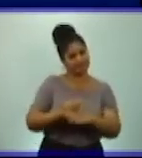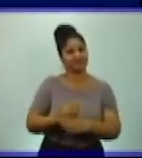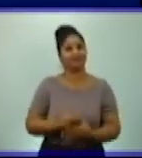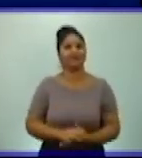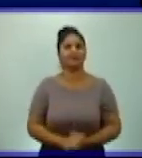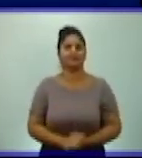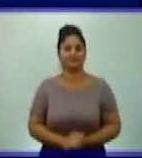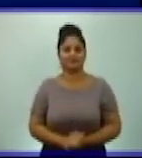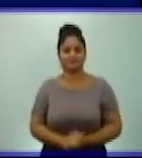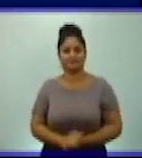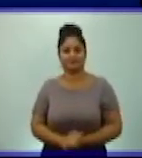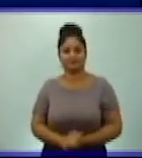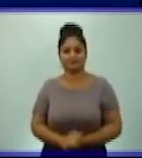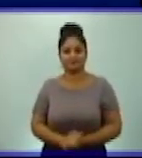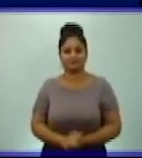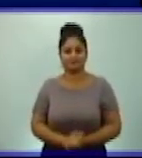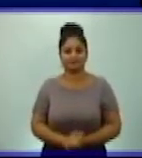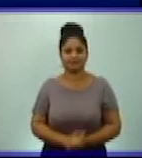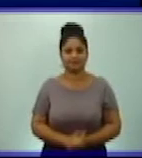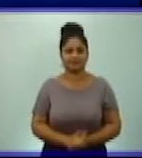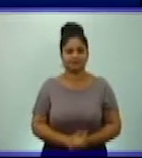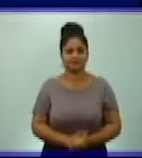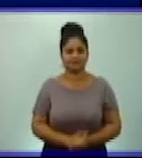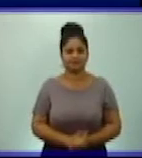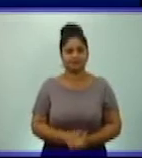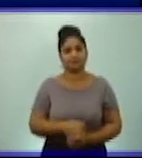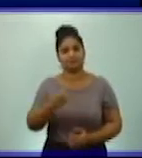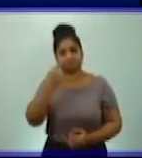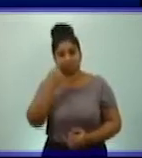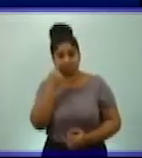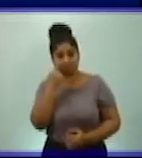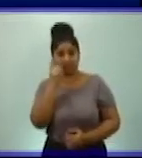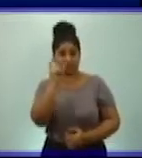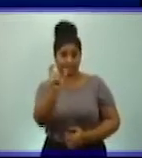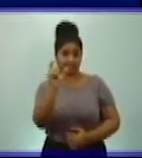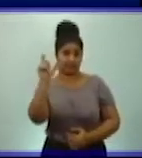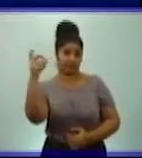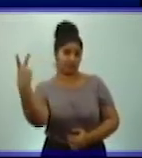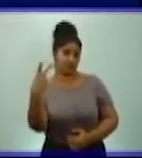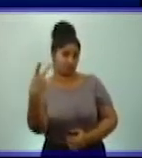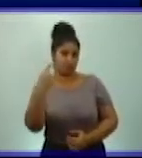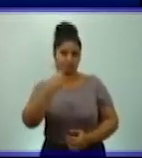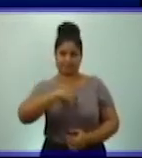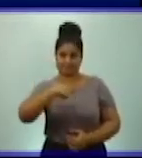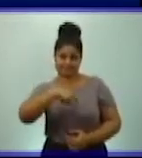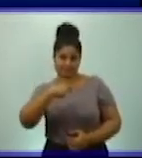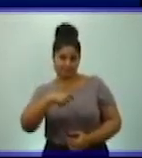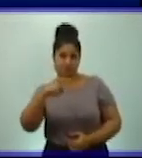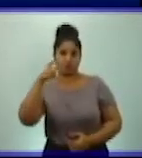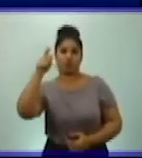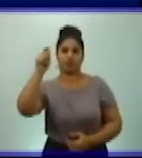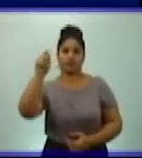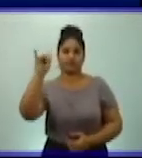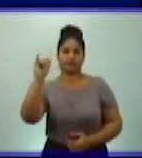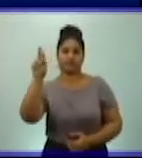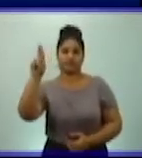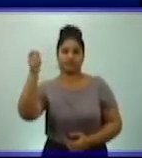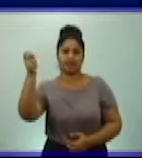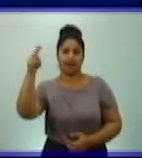Y fíjense que ella les dice celos tiranos. Y los celos pueden ser tiranos. Yo les pregunto, ¿quiénes son